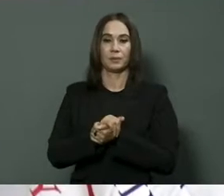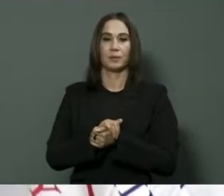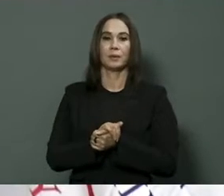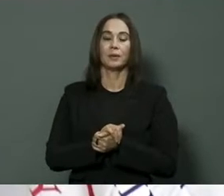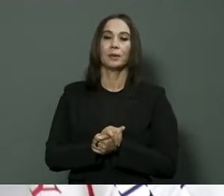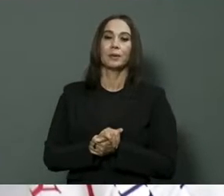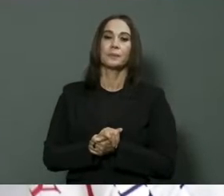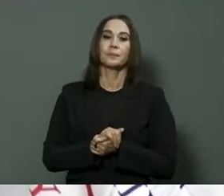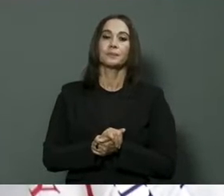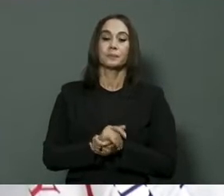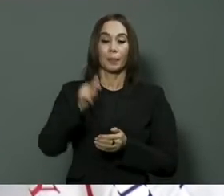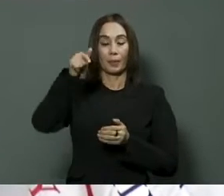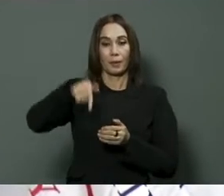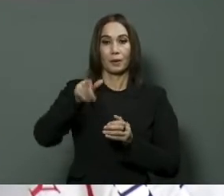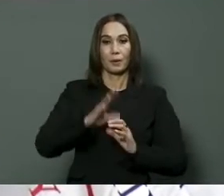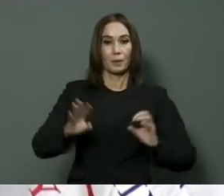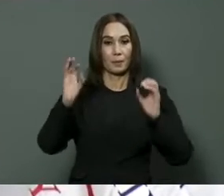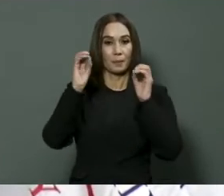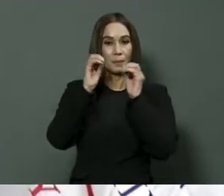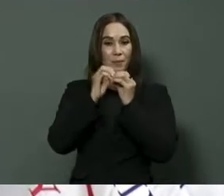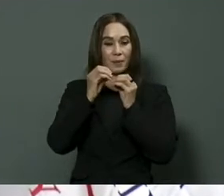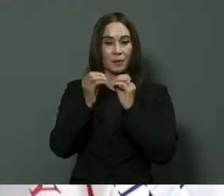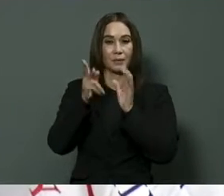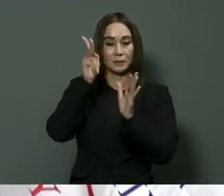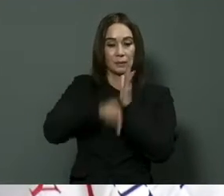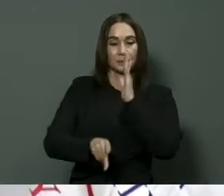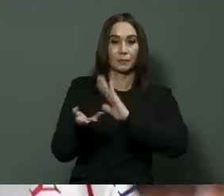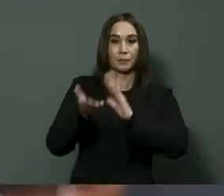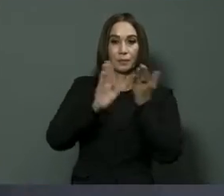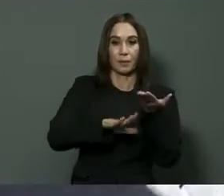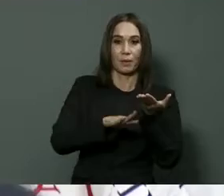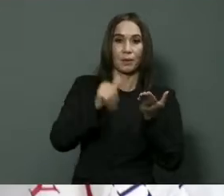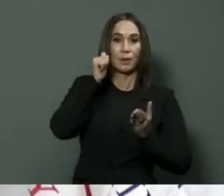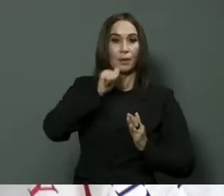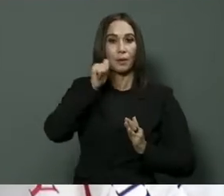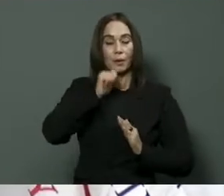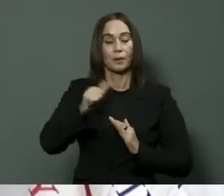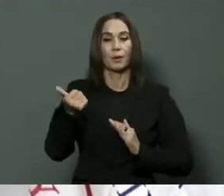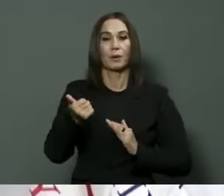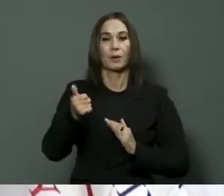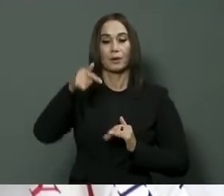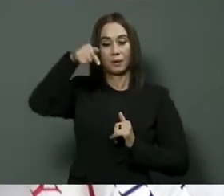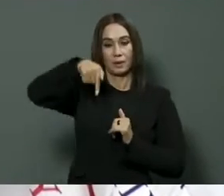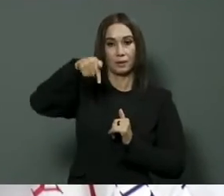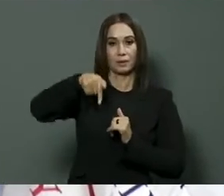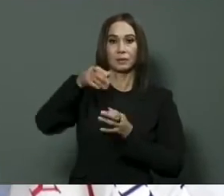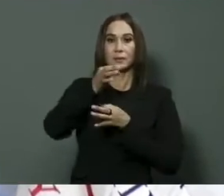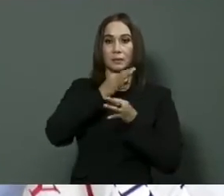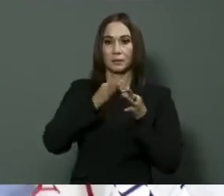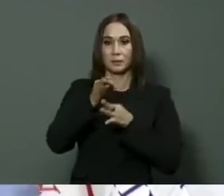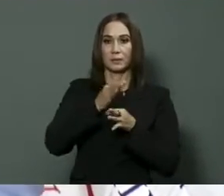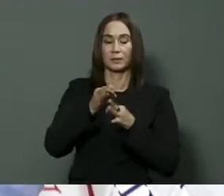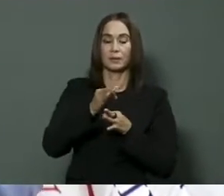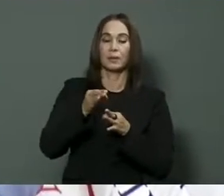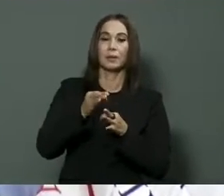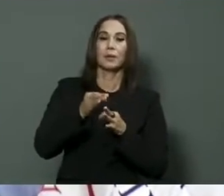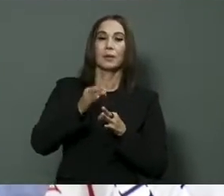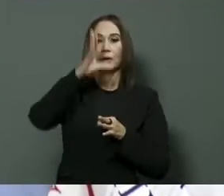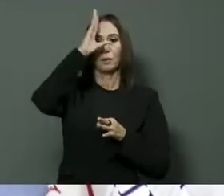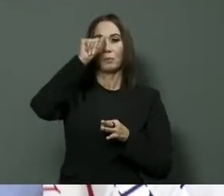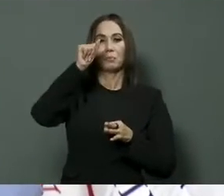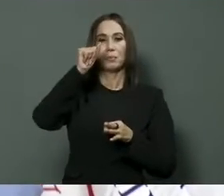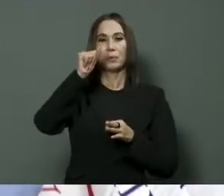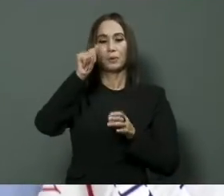nacional. Más de la mitad de las muertes violentas de mujeres fueron clasificadas como